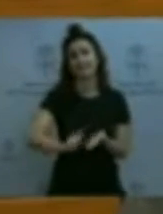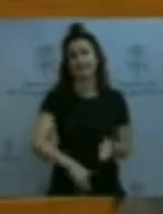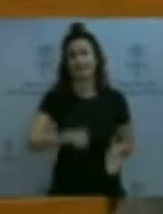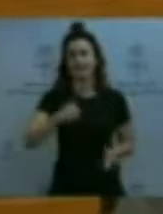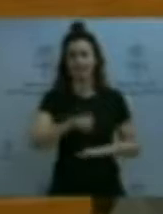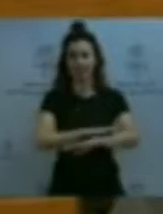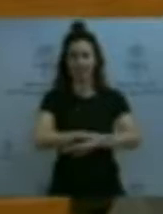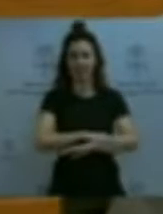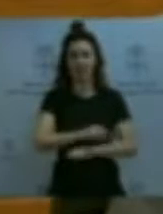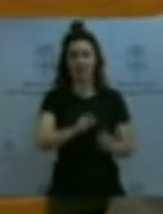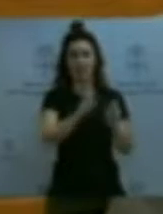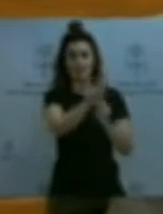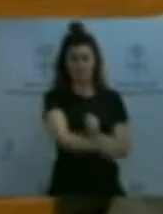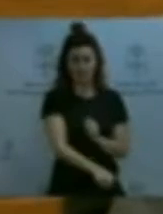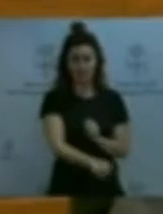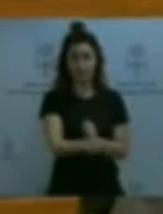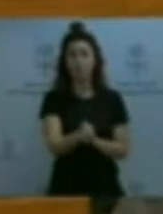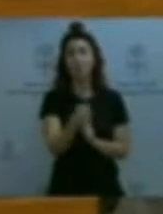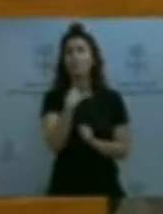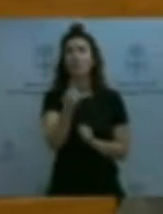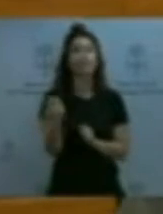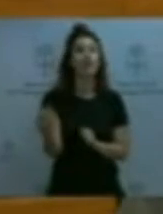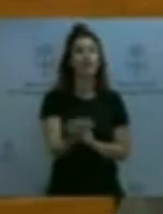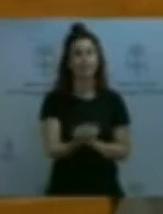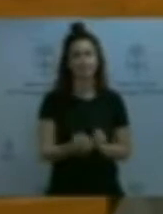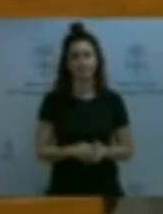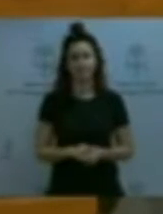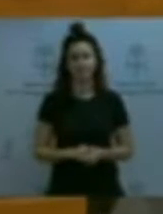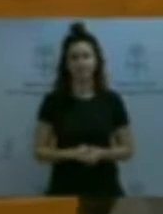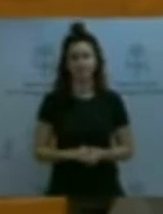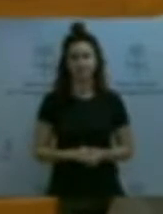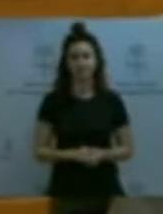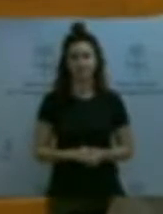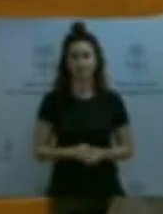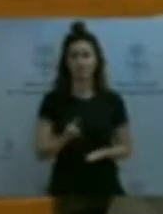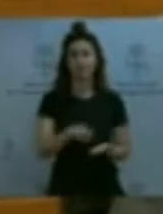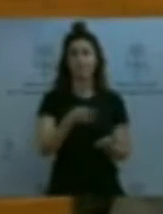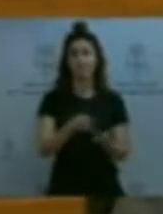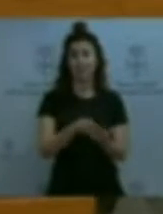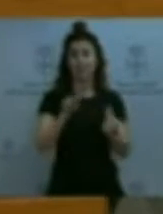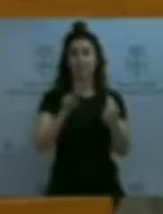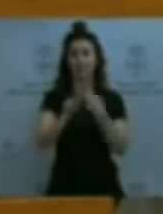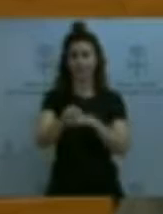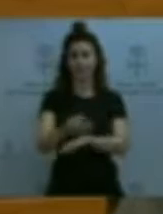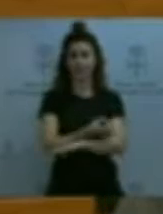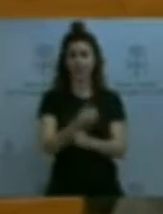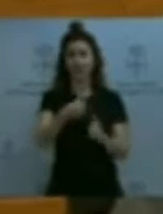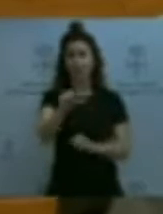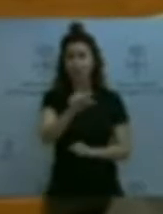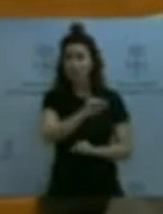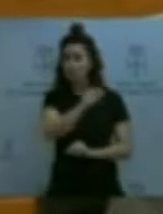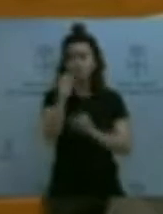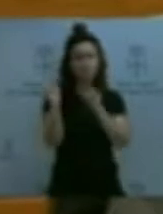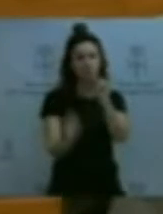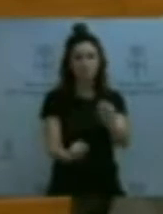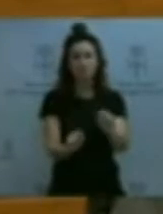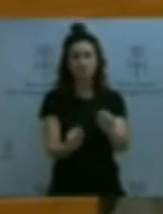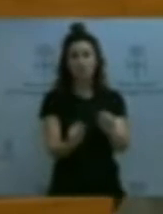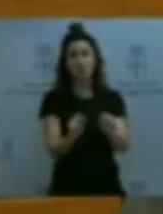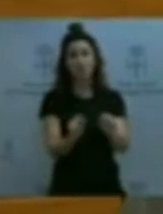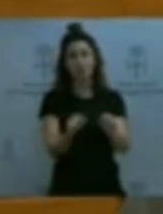es cuestionar el plan de vías de Gijón. Dijo usted hoy imprecisión. Bueno, no sé, precisión es lo que no se entiende, yo lo entendí